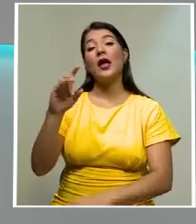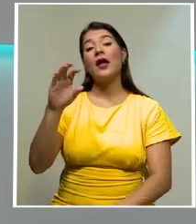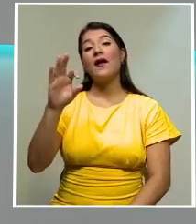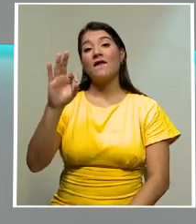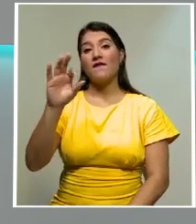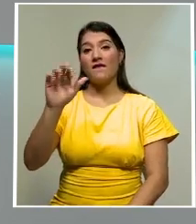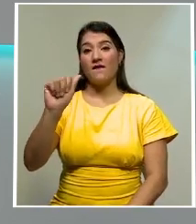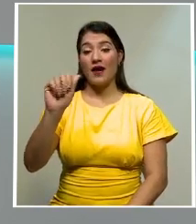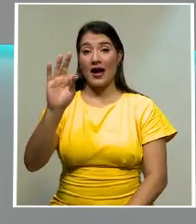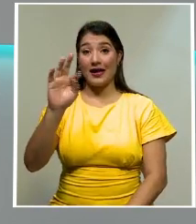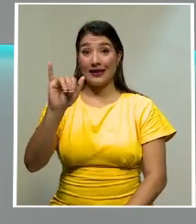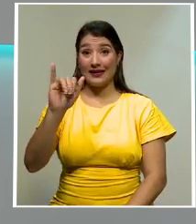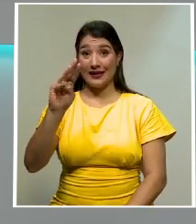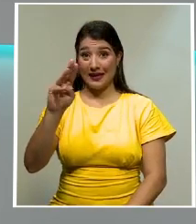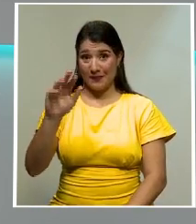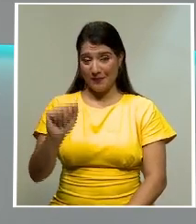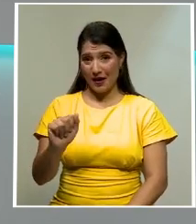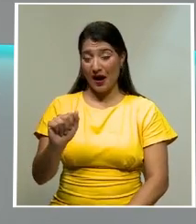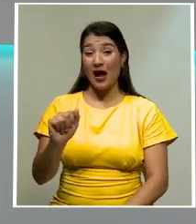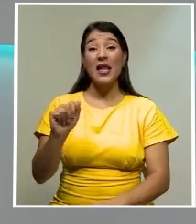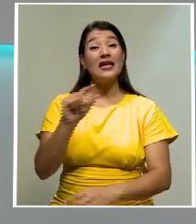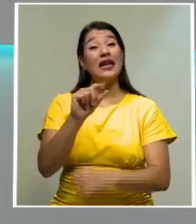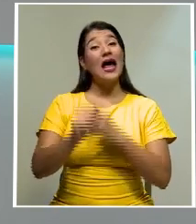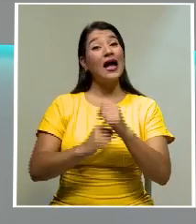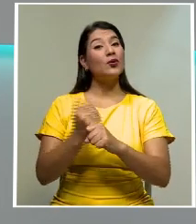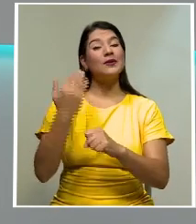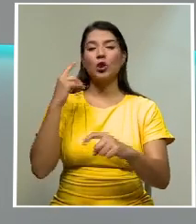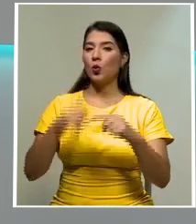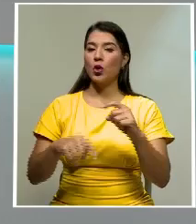peregrinación que el año pasado no pudo celebrarse a causa de la pandemia.